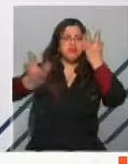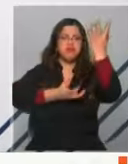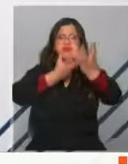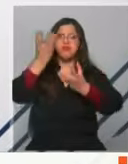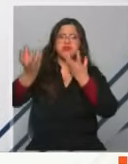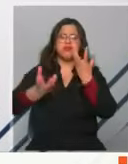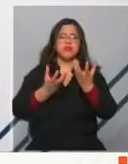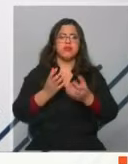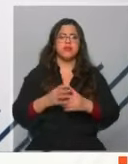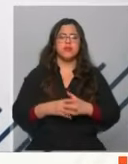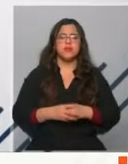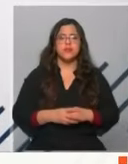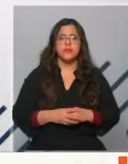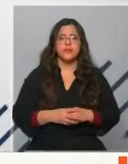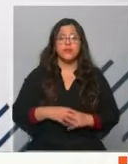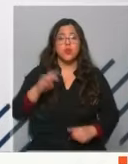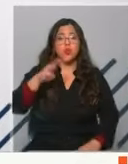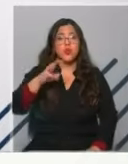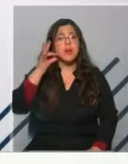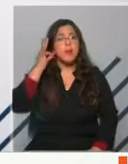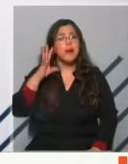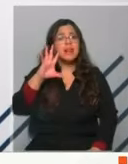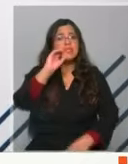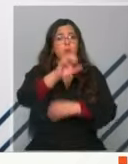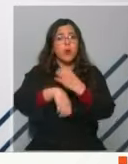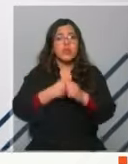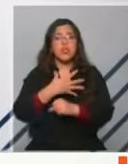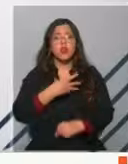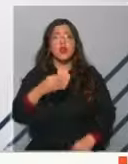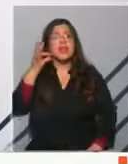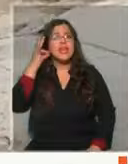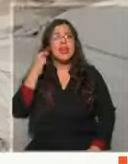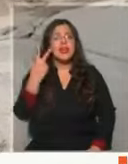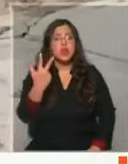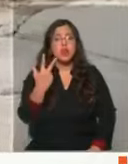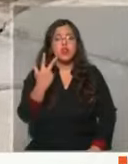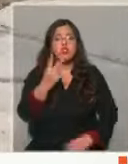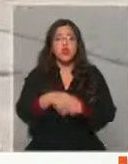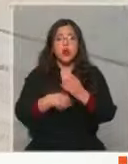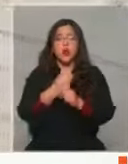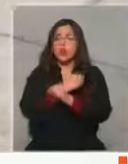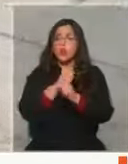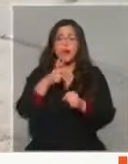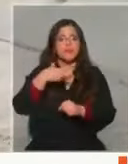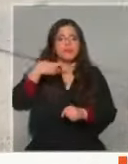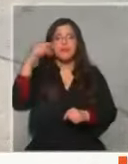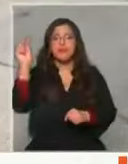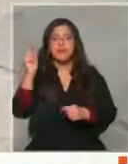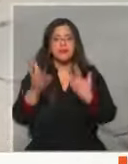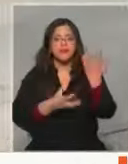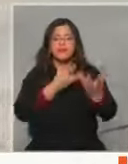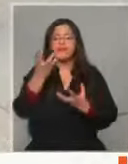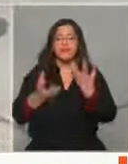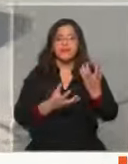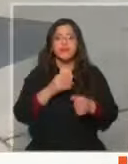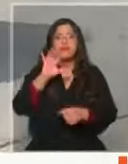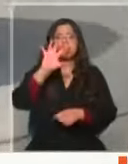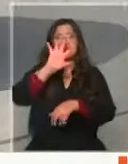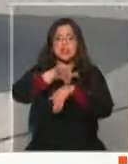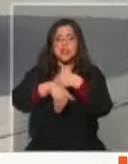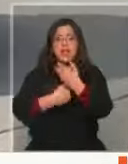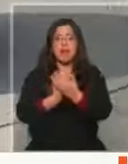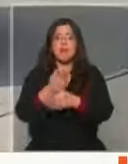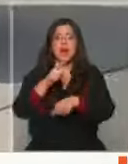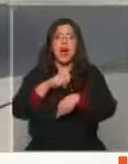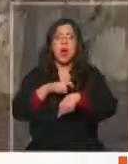de mí. Una madre de 50 años y su hija de 8 no pudieron escapar de las llamas. A eso de las 5 de la